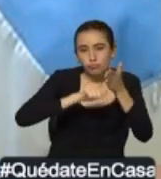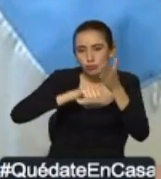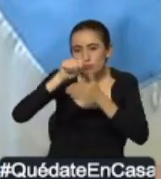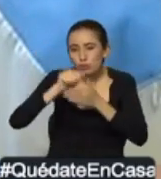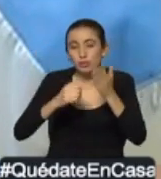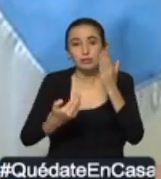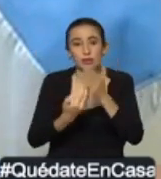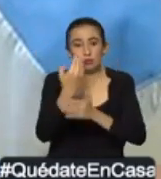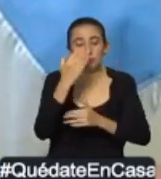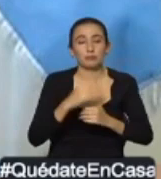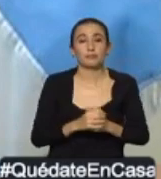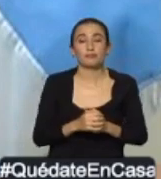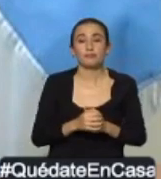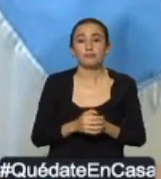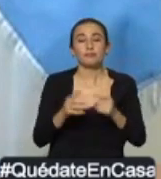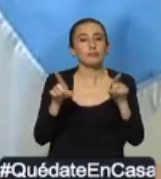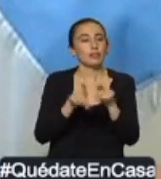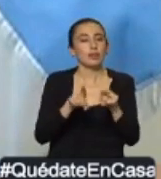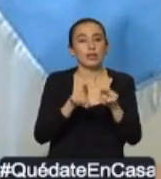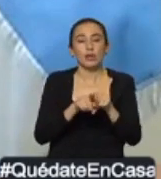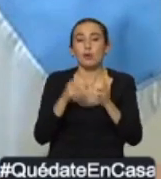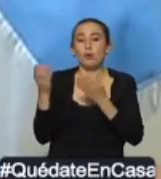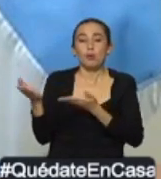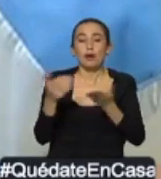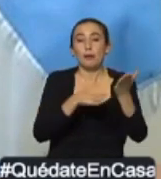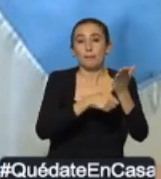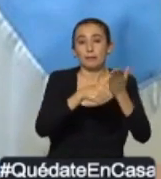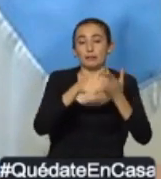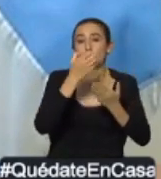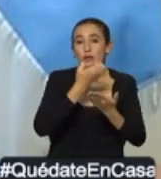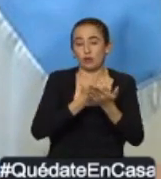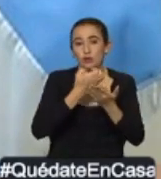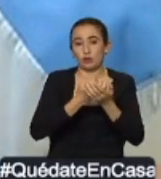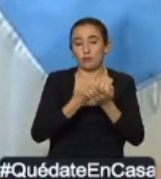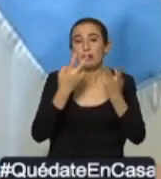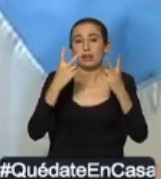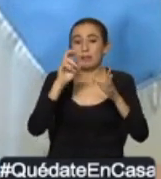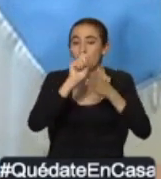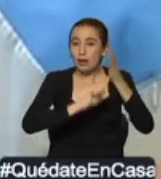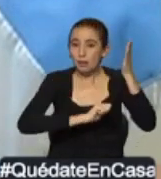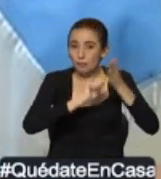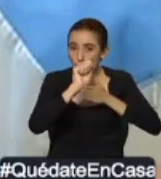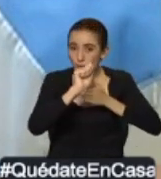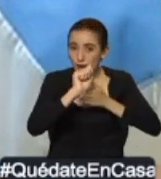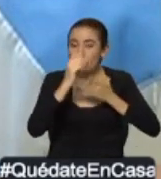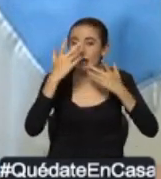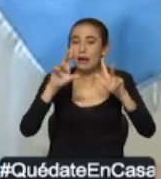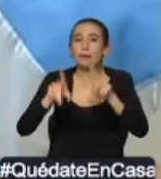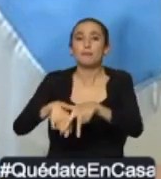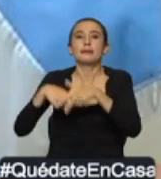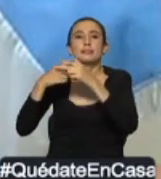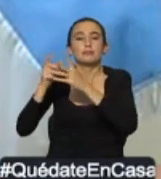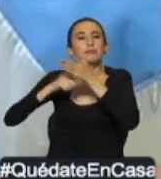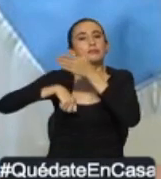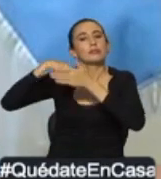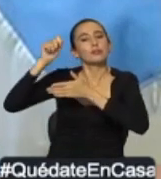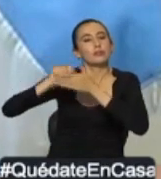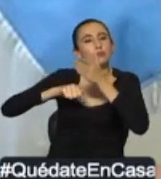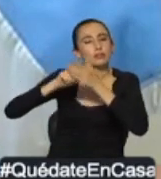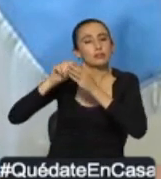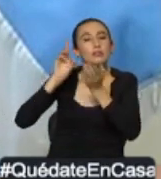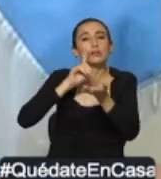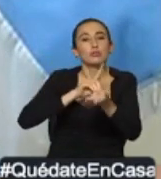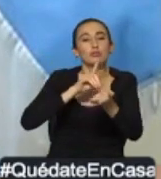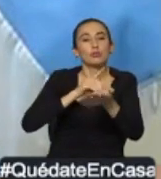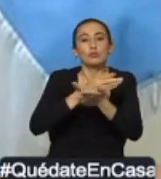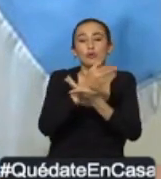economía realizaremos nuevas contrataciones a escala nacional de acuerdo a los requerimientos que vayan presentándose de